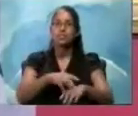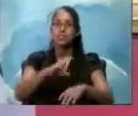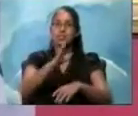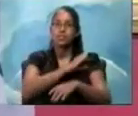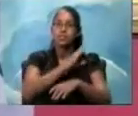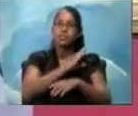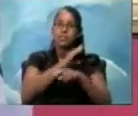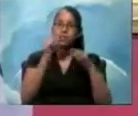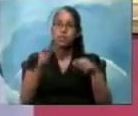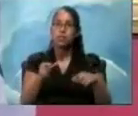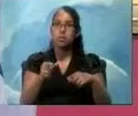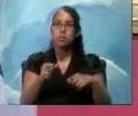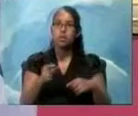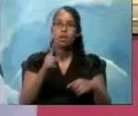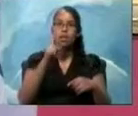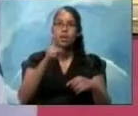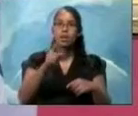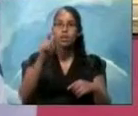tomaron